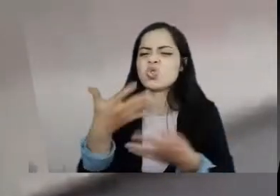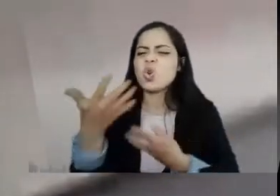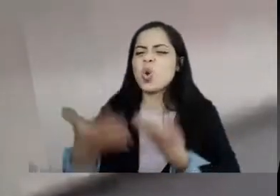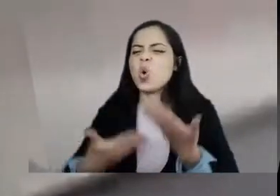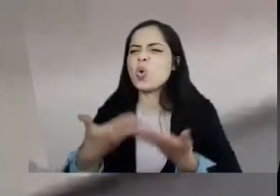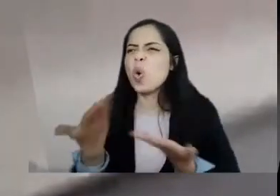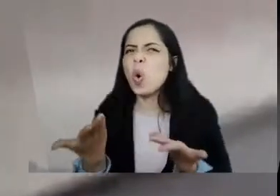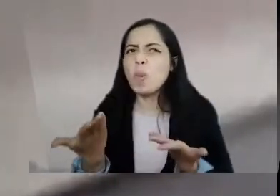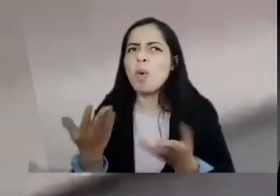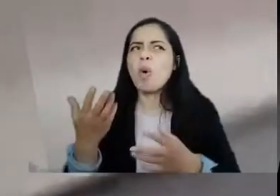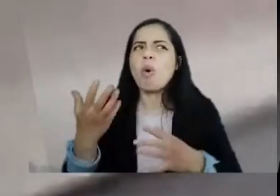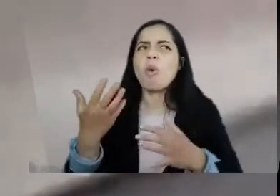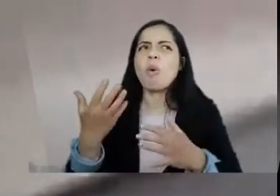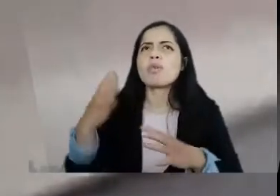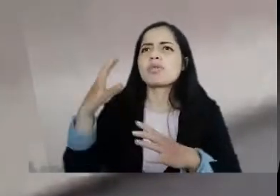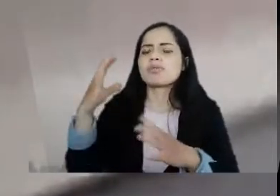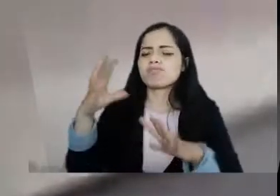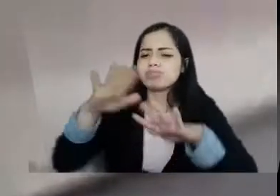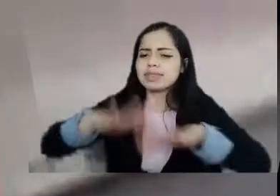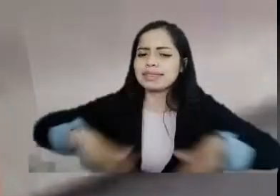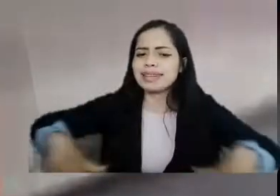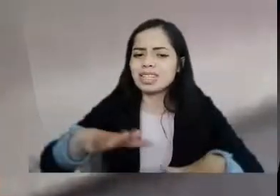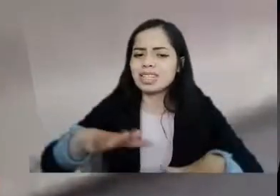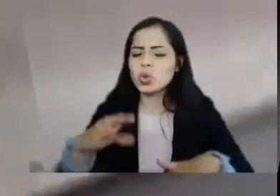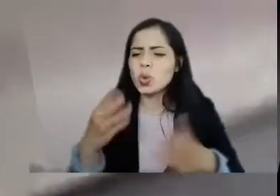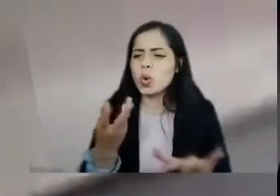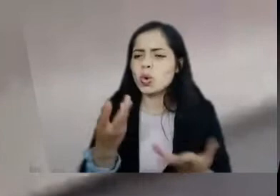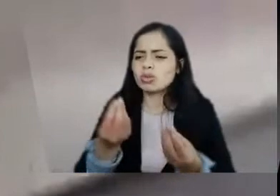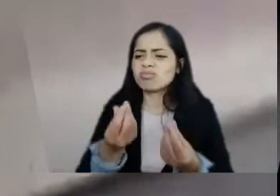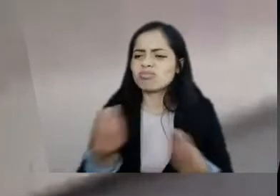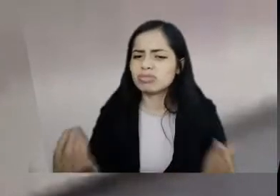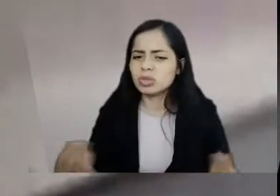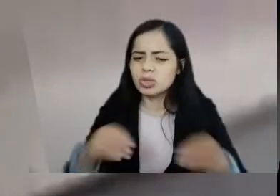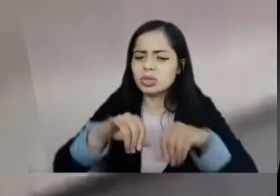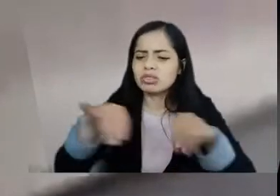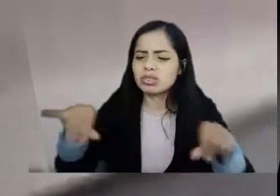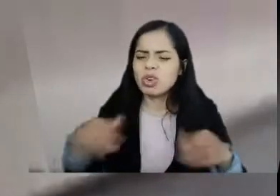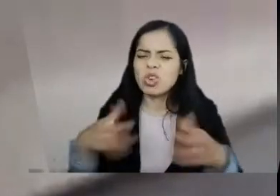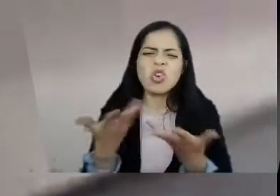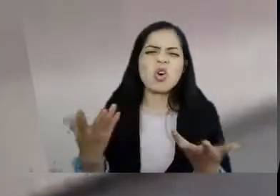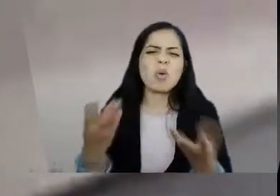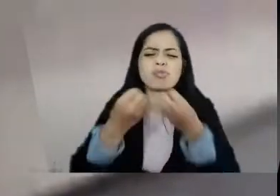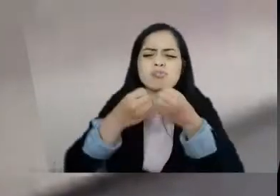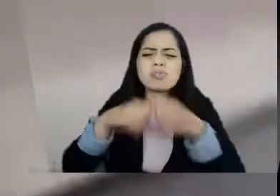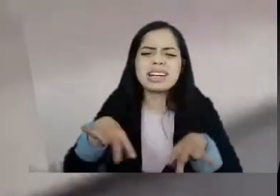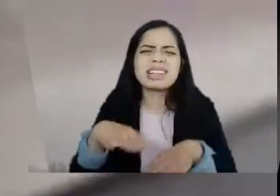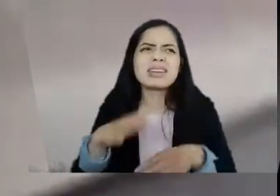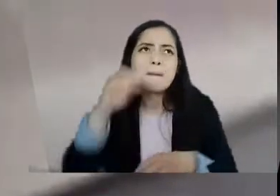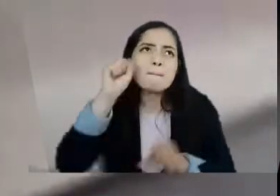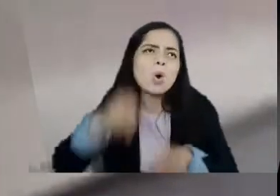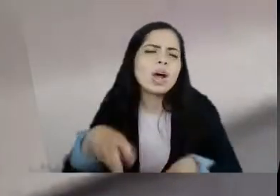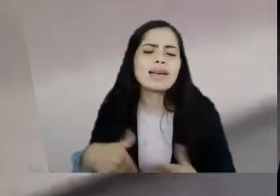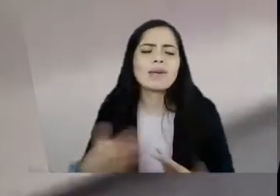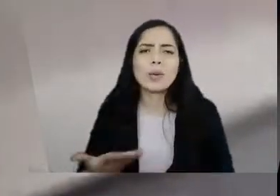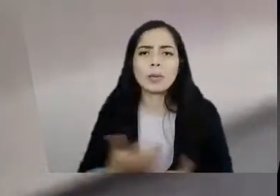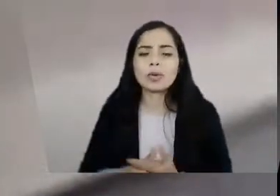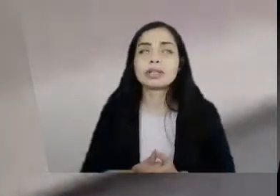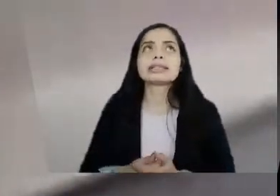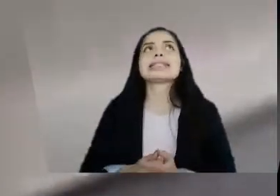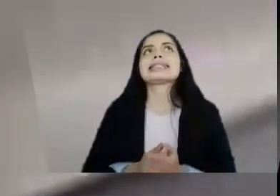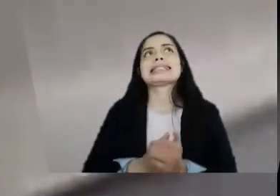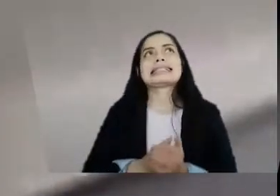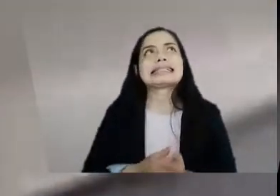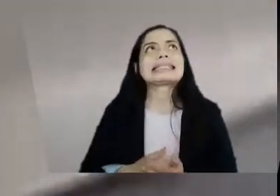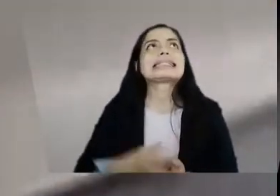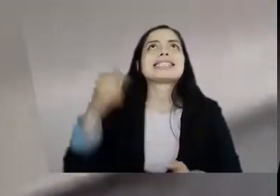ahí surge, así surge el documental, un ejercicio de divulgación científica de un proyecto que trata de entender un poco la Colombia